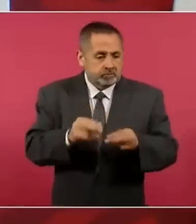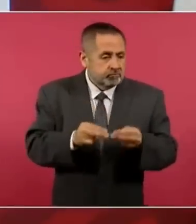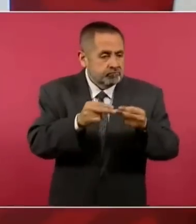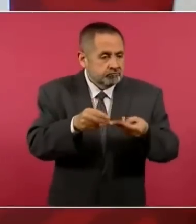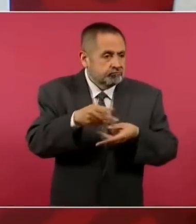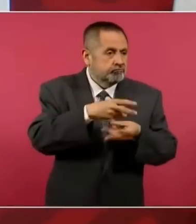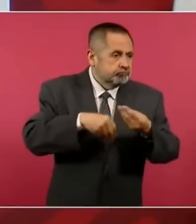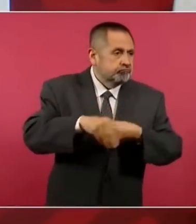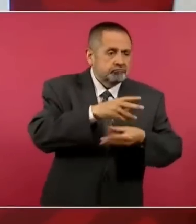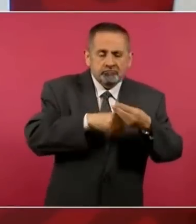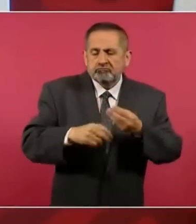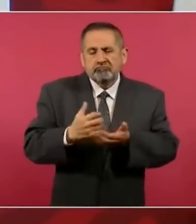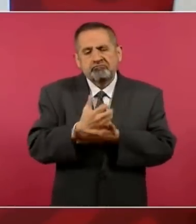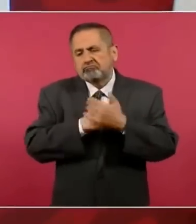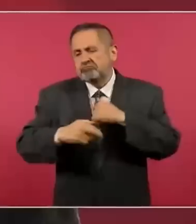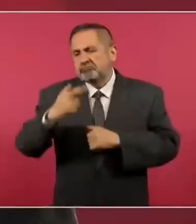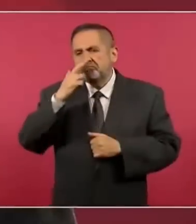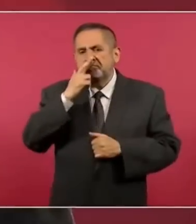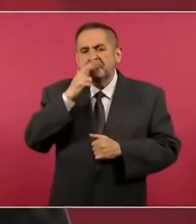pero